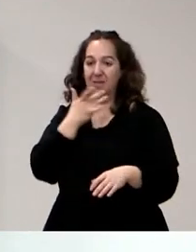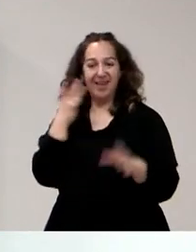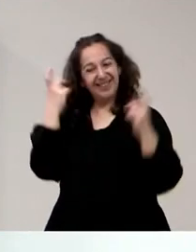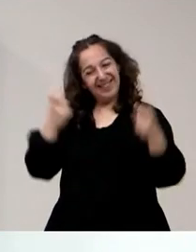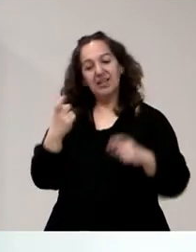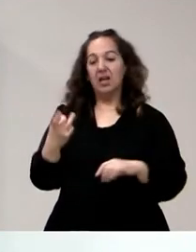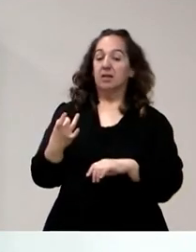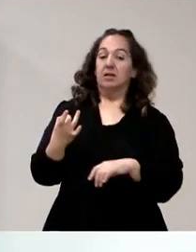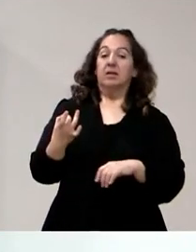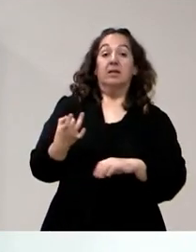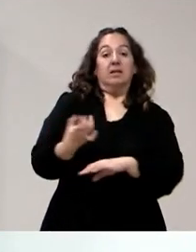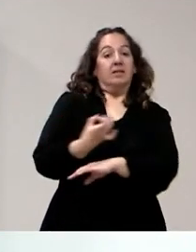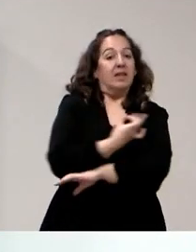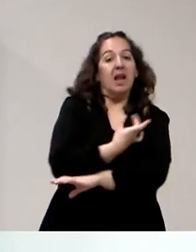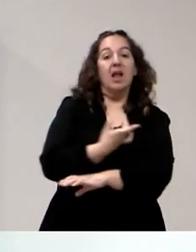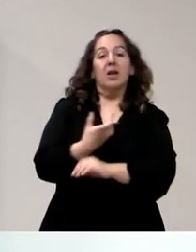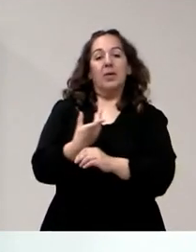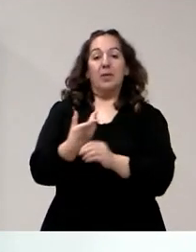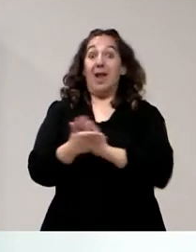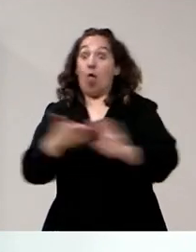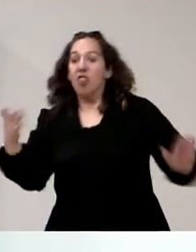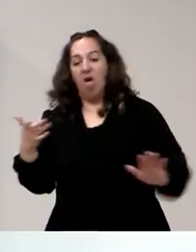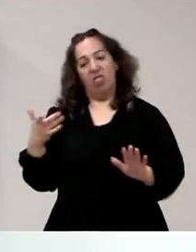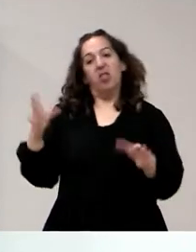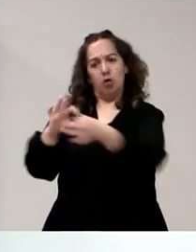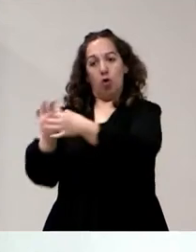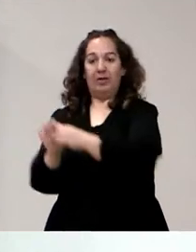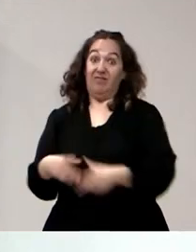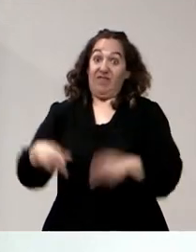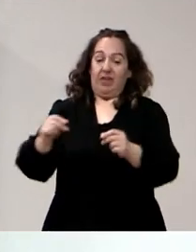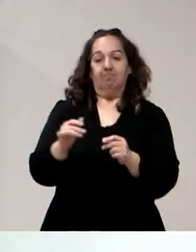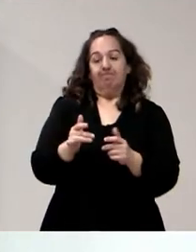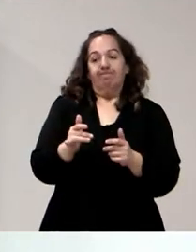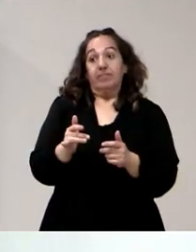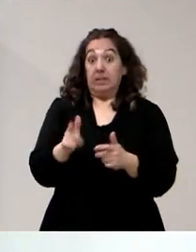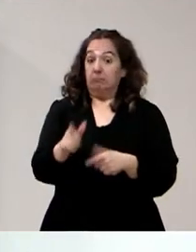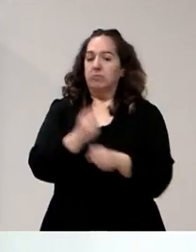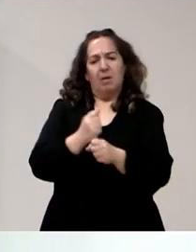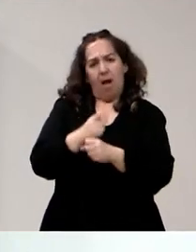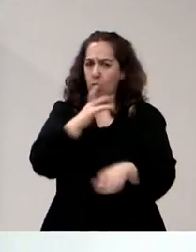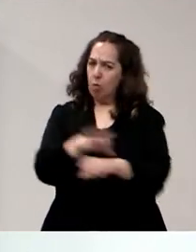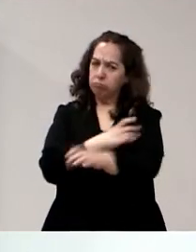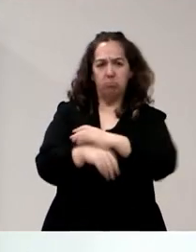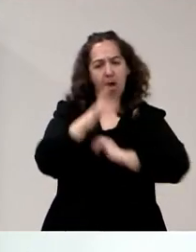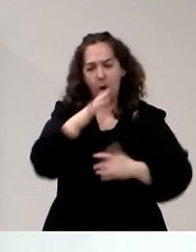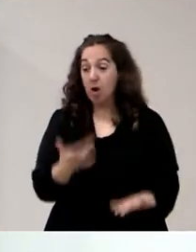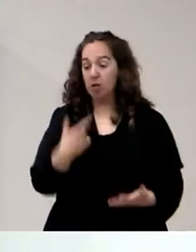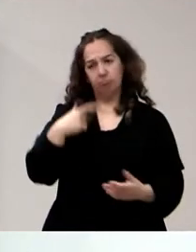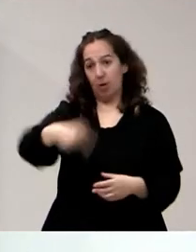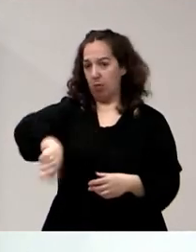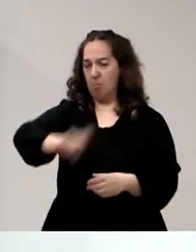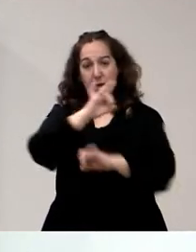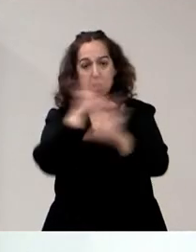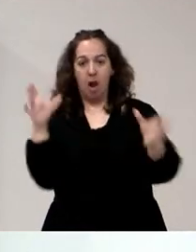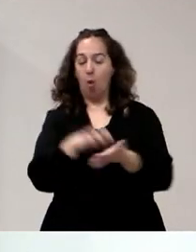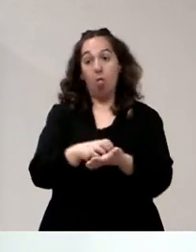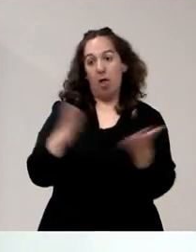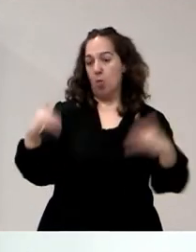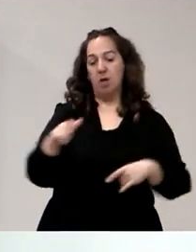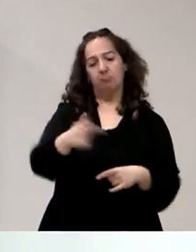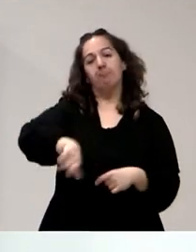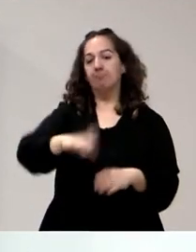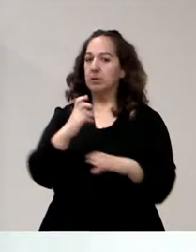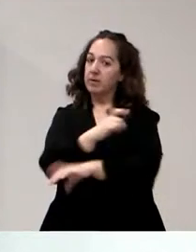la red de de de de alta velocidad y en ese trabajo estamos que no tenga nadie ninguna duda de que nos vamos a dejar todo en el empeño